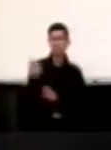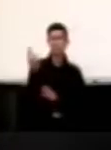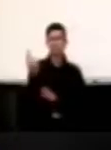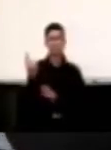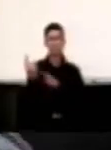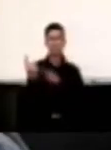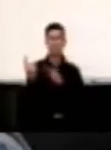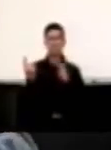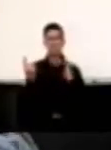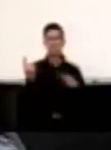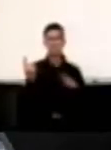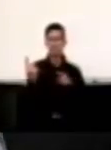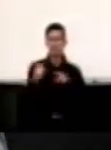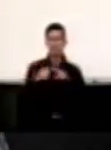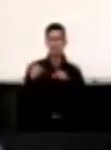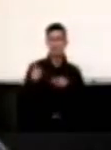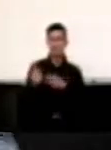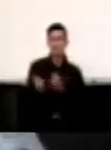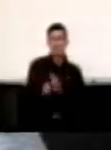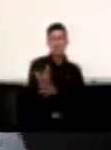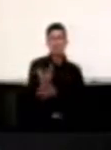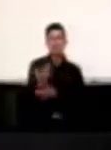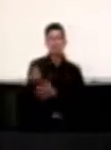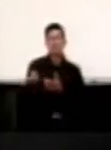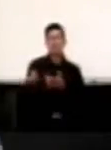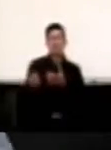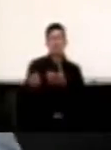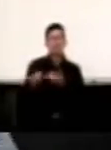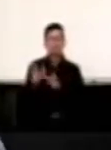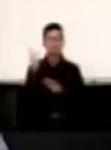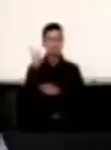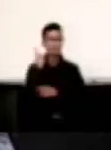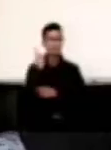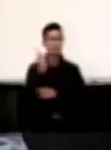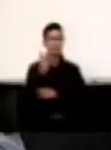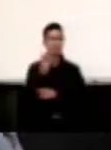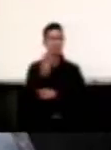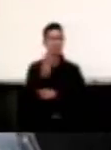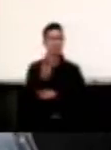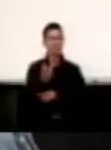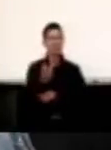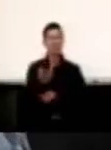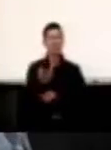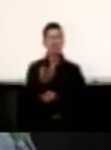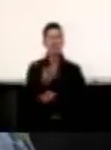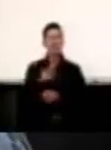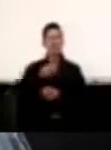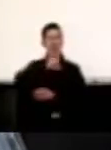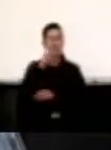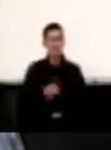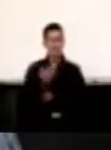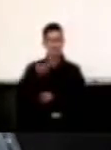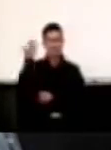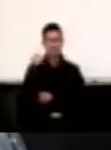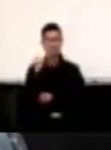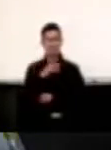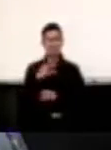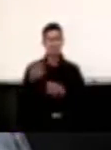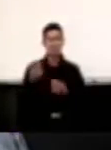partido. Es un caso interesante de estudio que en un partido que tiene poco tiempo de haberse